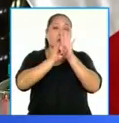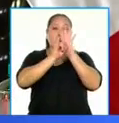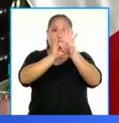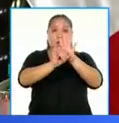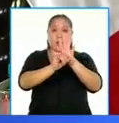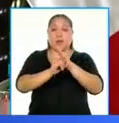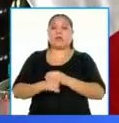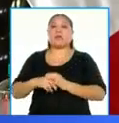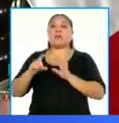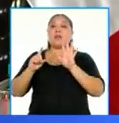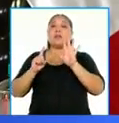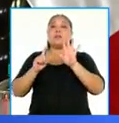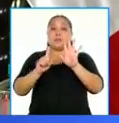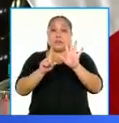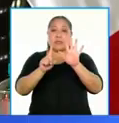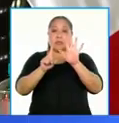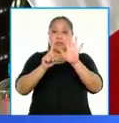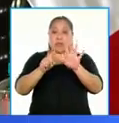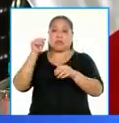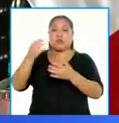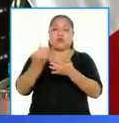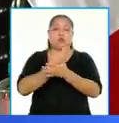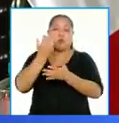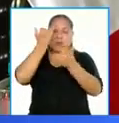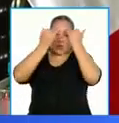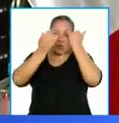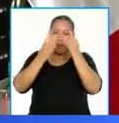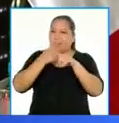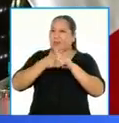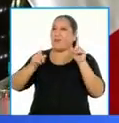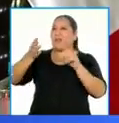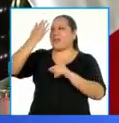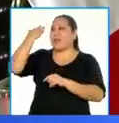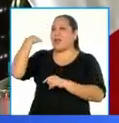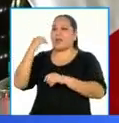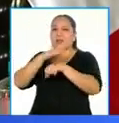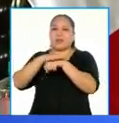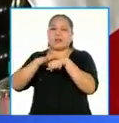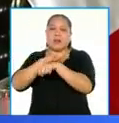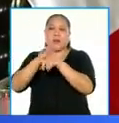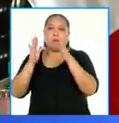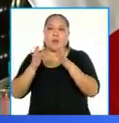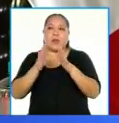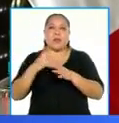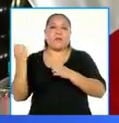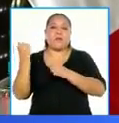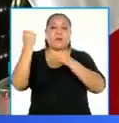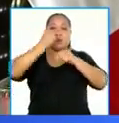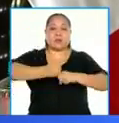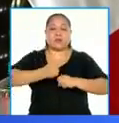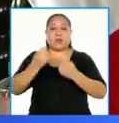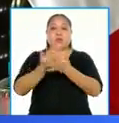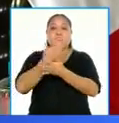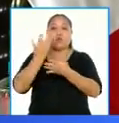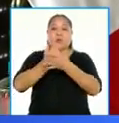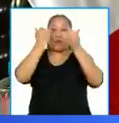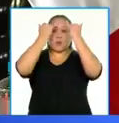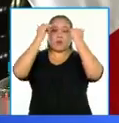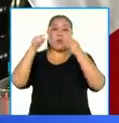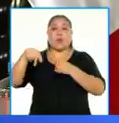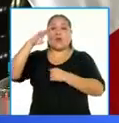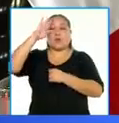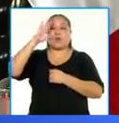y este último, que es una innovación con relación a todo lo que se ha hecho antes en materia de planes de fortalecimiento y modernización de la